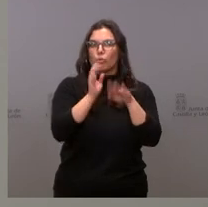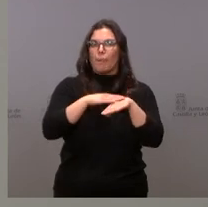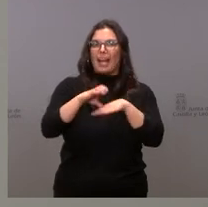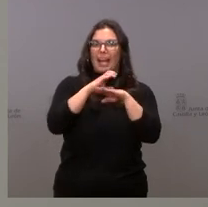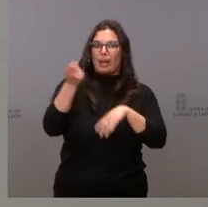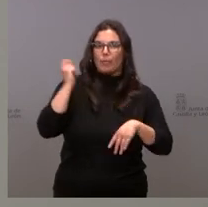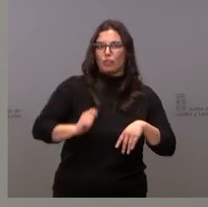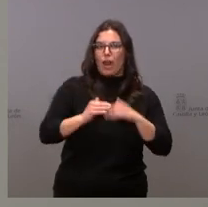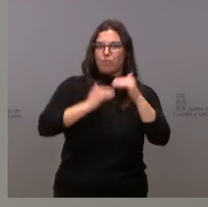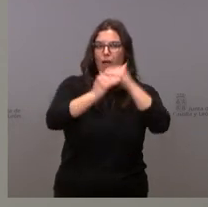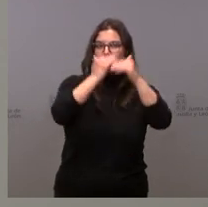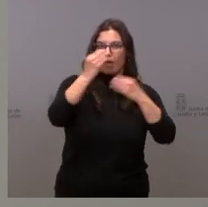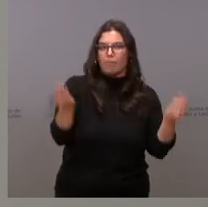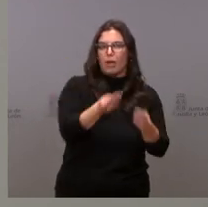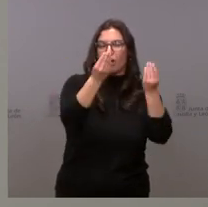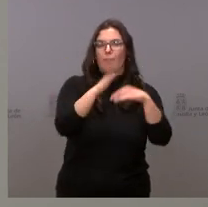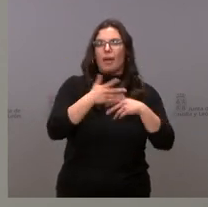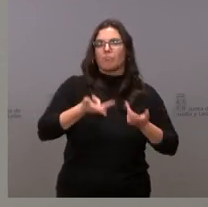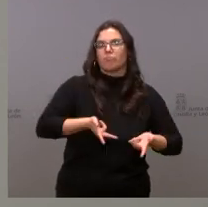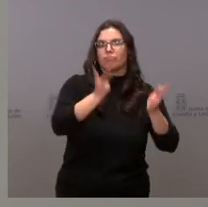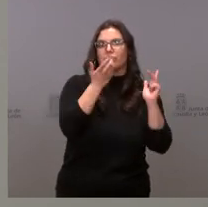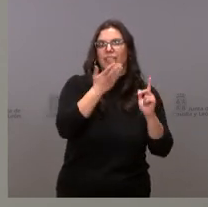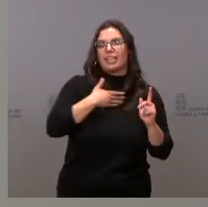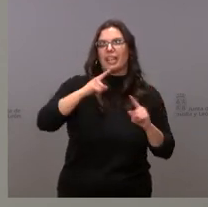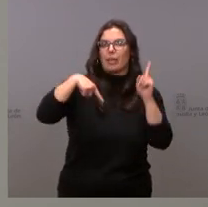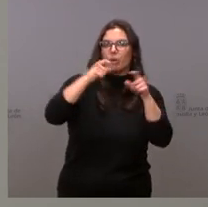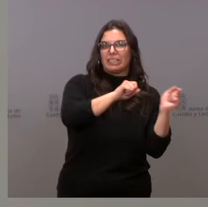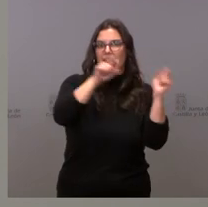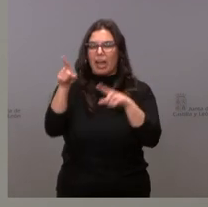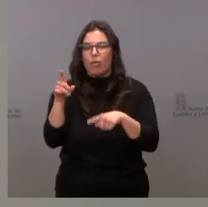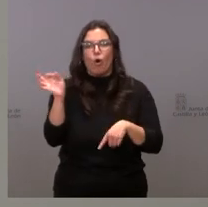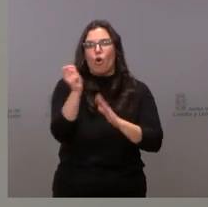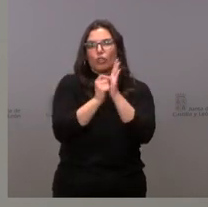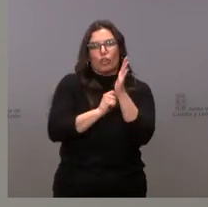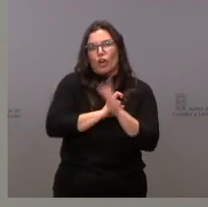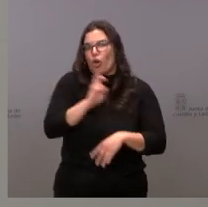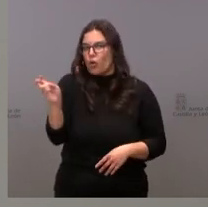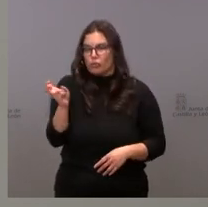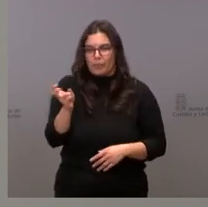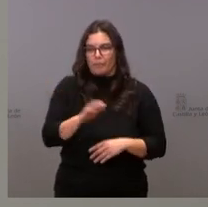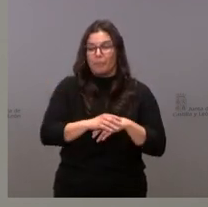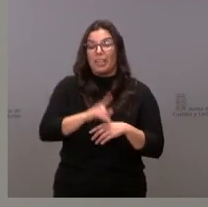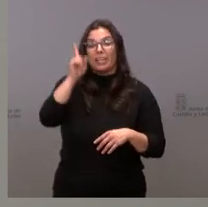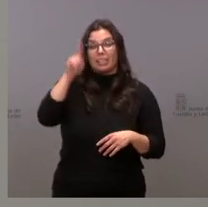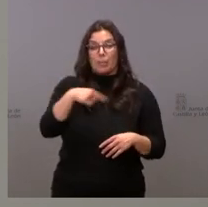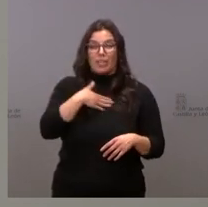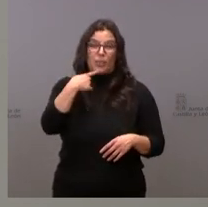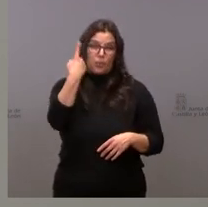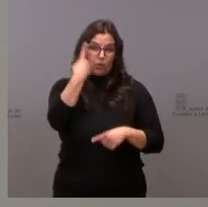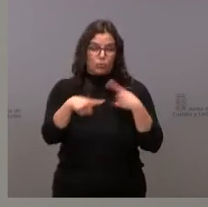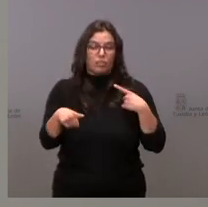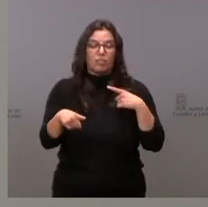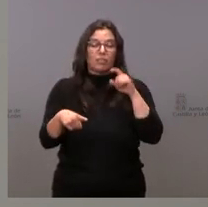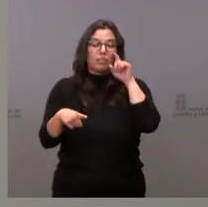permitir el tema de un traslado en un momento oportuno u otras condiciones de carrera profesional también hay que decirle quiero decir una cosa y es que